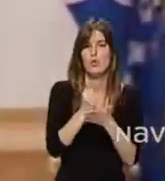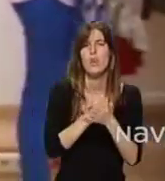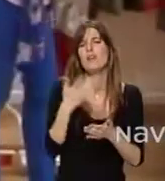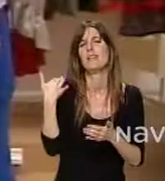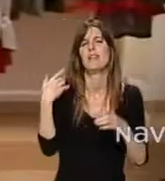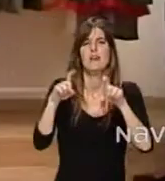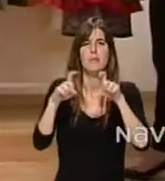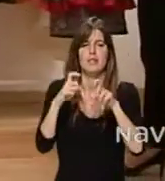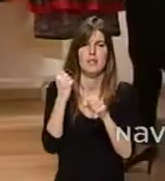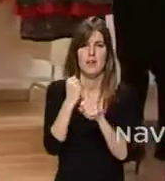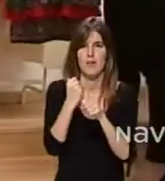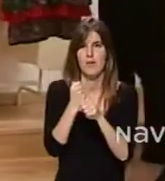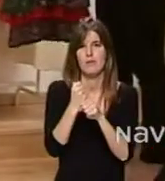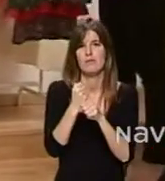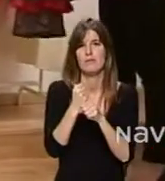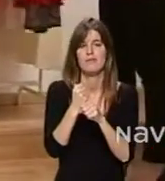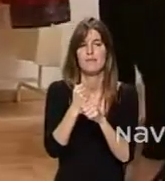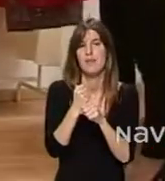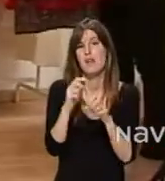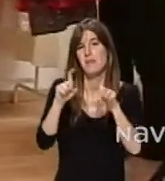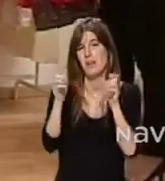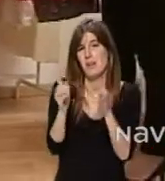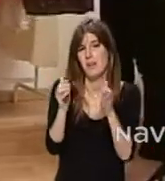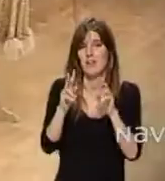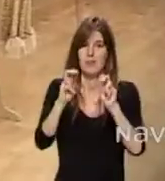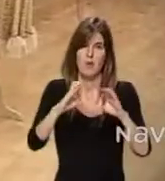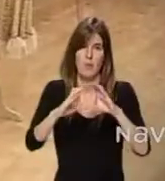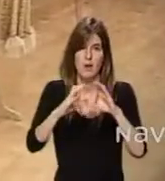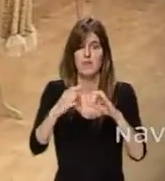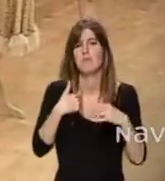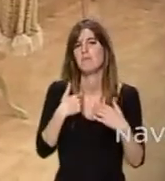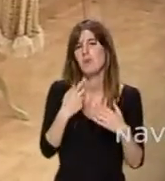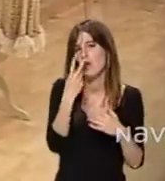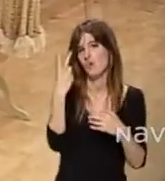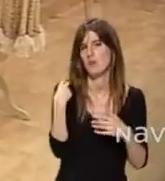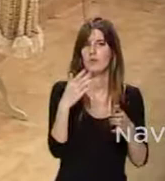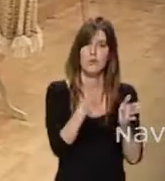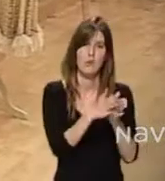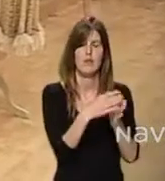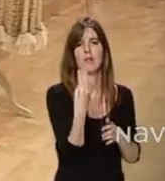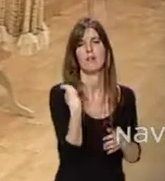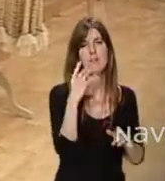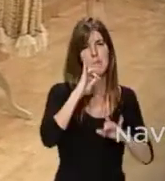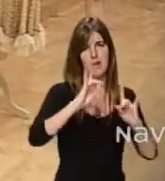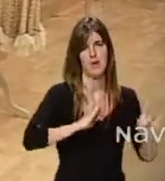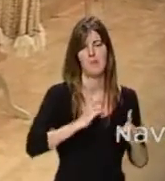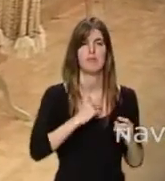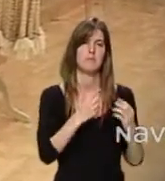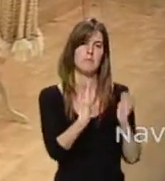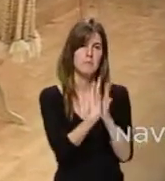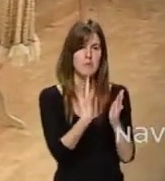más o menos dos años Raquel me llamó para empezar esta pequeña aventura de Mistelania Showroom. La moda me encanta,